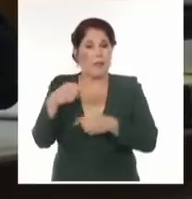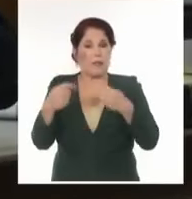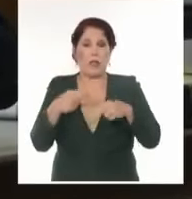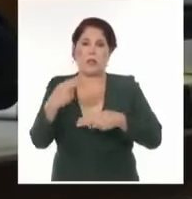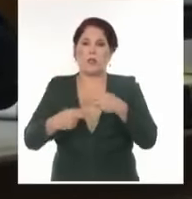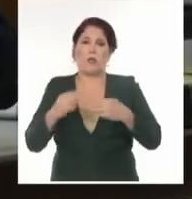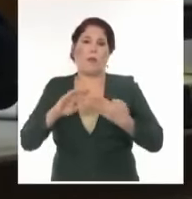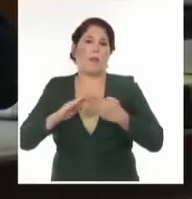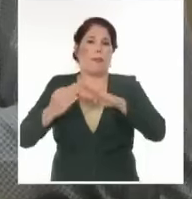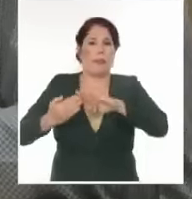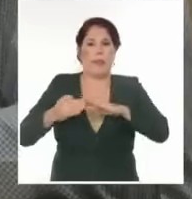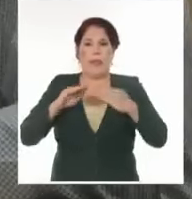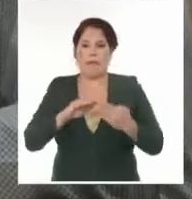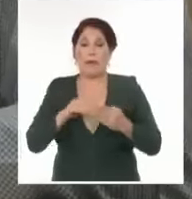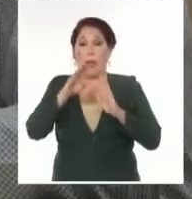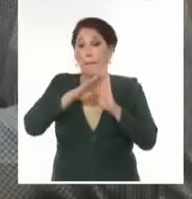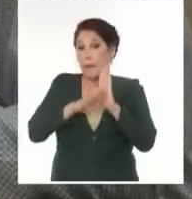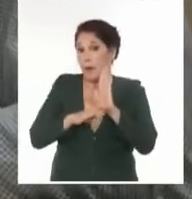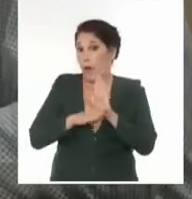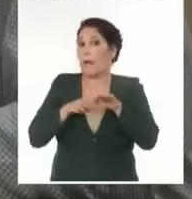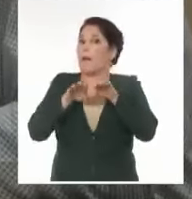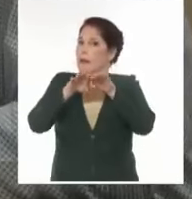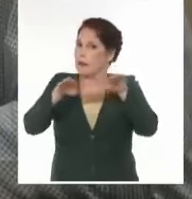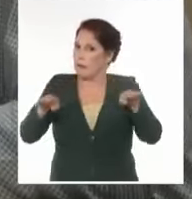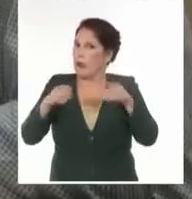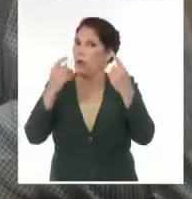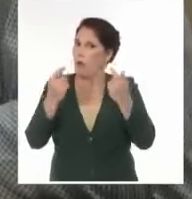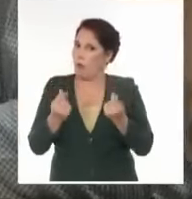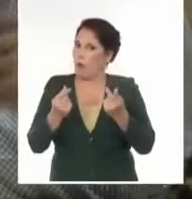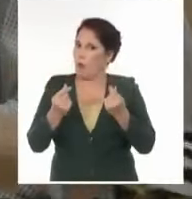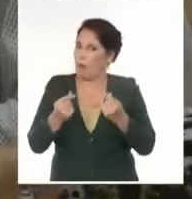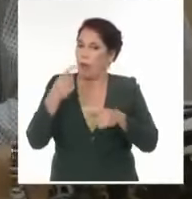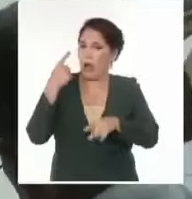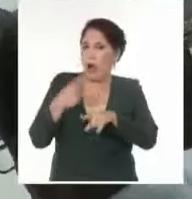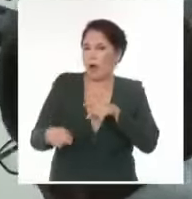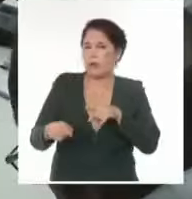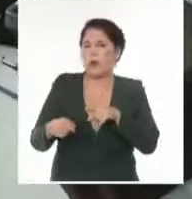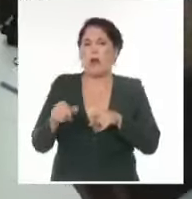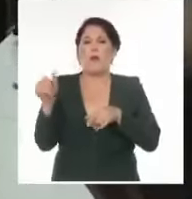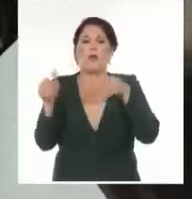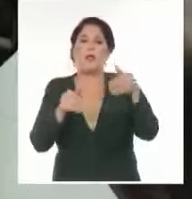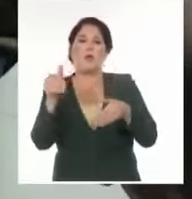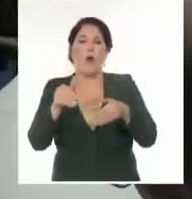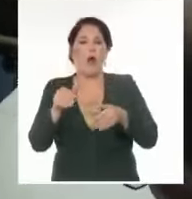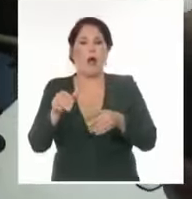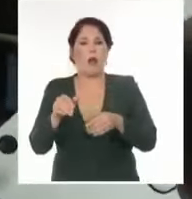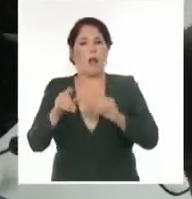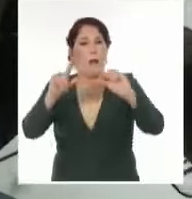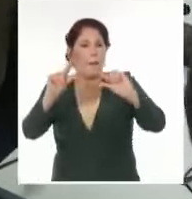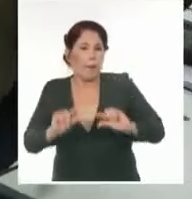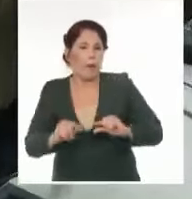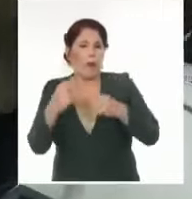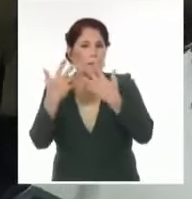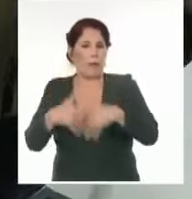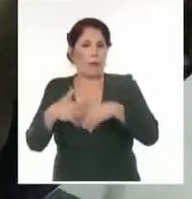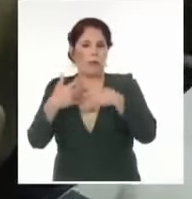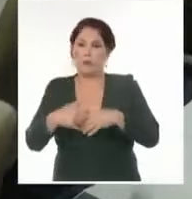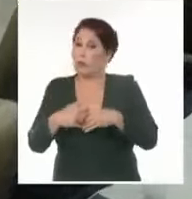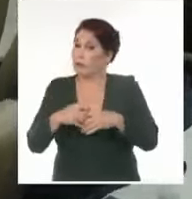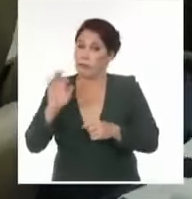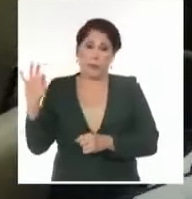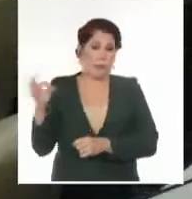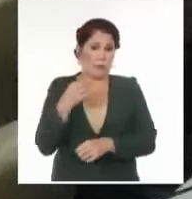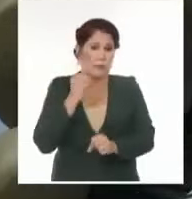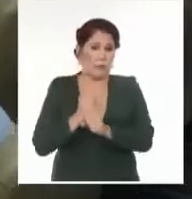debate. Aplicar un programa de estabilización macroeconómica, incidir activamente en revertir los bajos niveles productivos y el perfeccionamiento